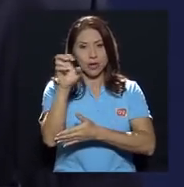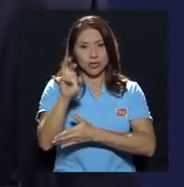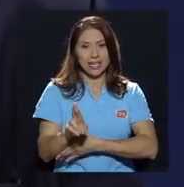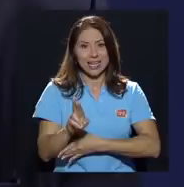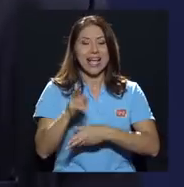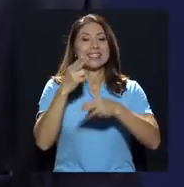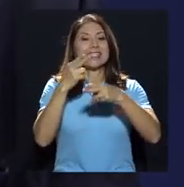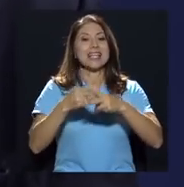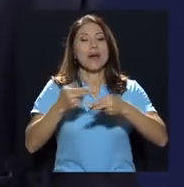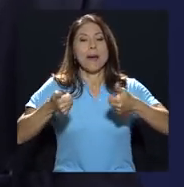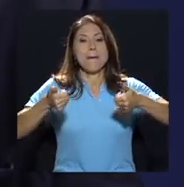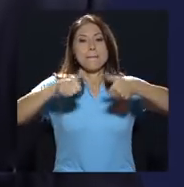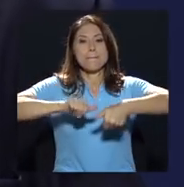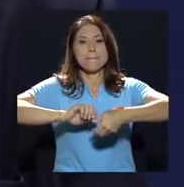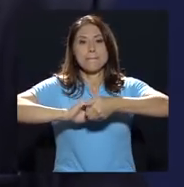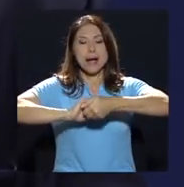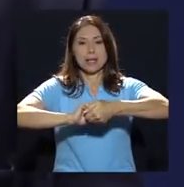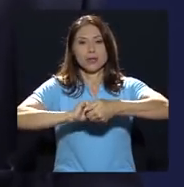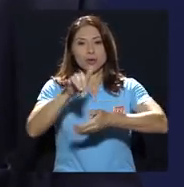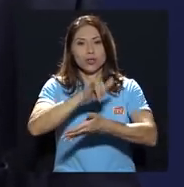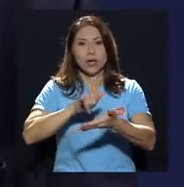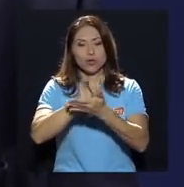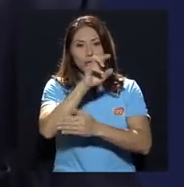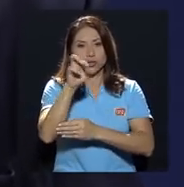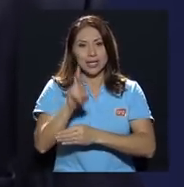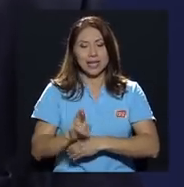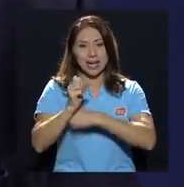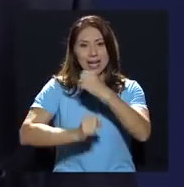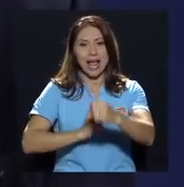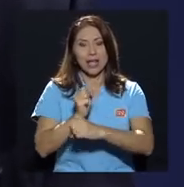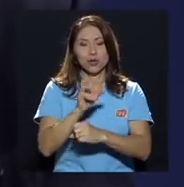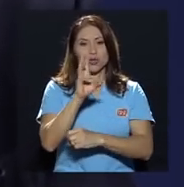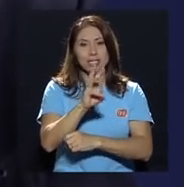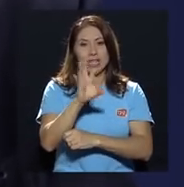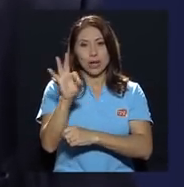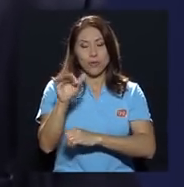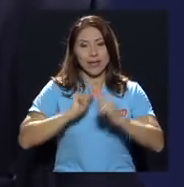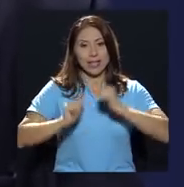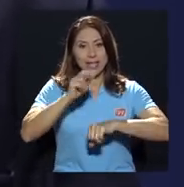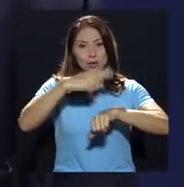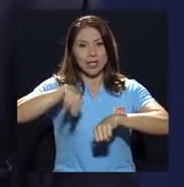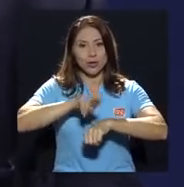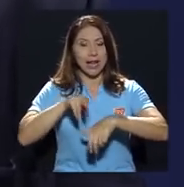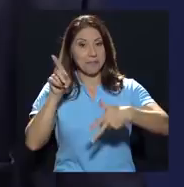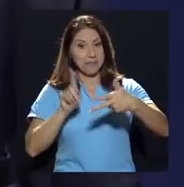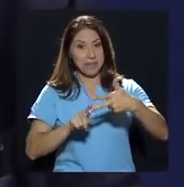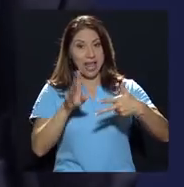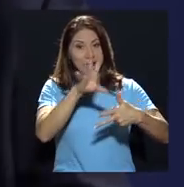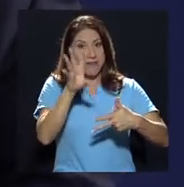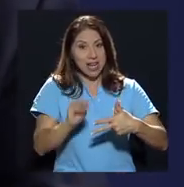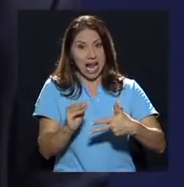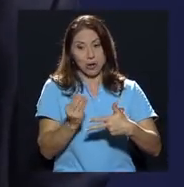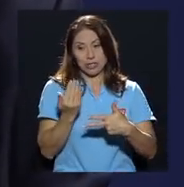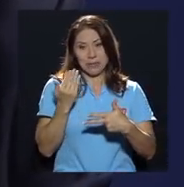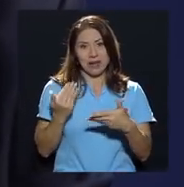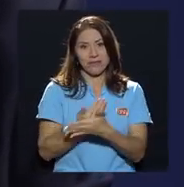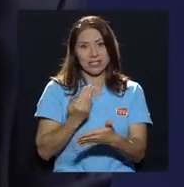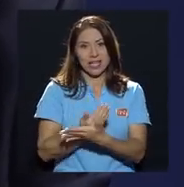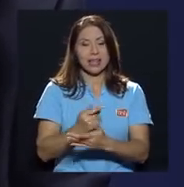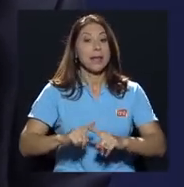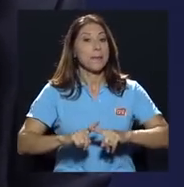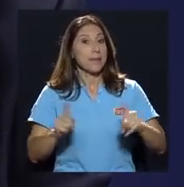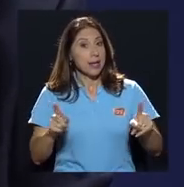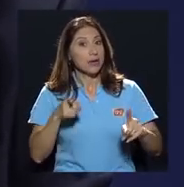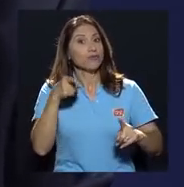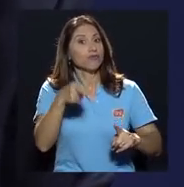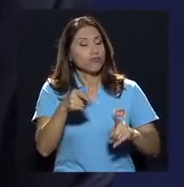costa rica se llama pacto de san josé de costa rica en el año 69 el teatro nacional islas africanas más reciente